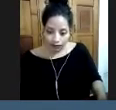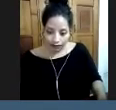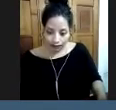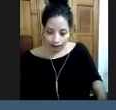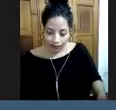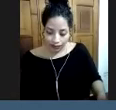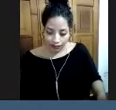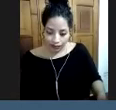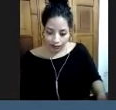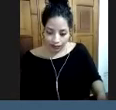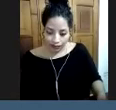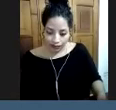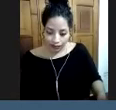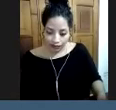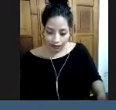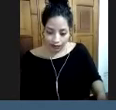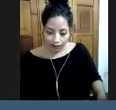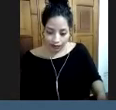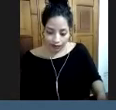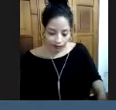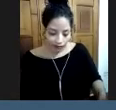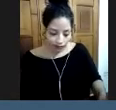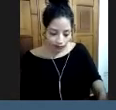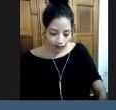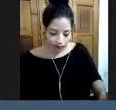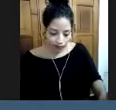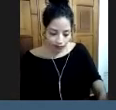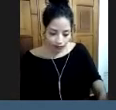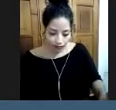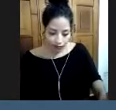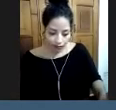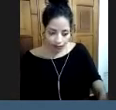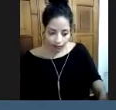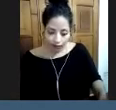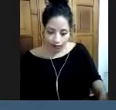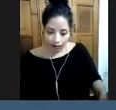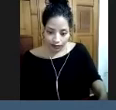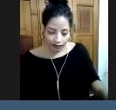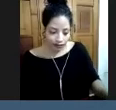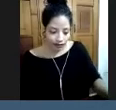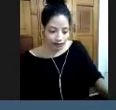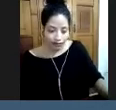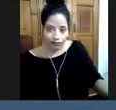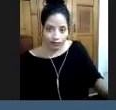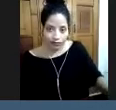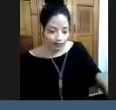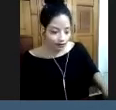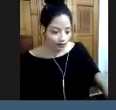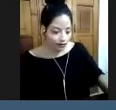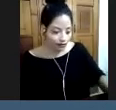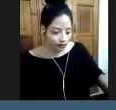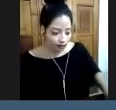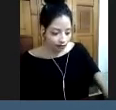visitar, ¿verdad? Entonces, en este sentido, ya también he hablado con ella acerca